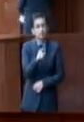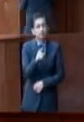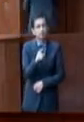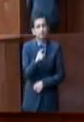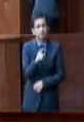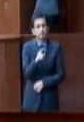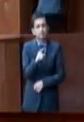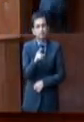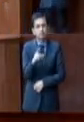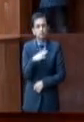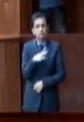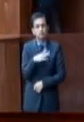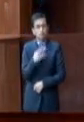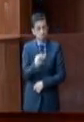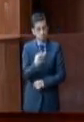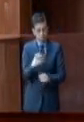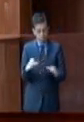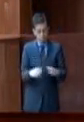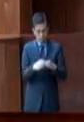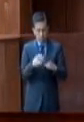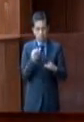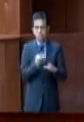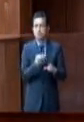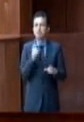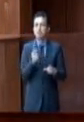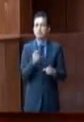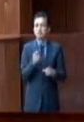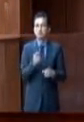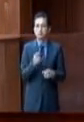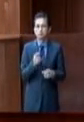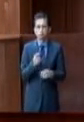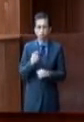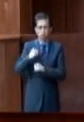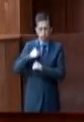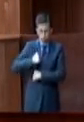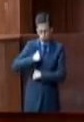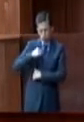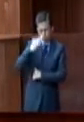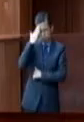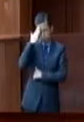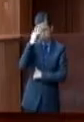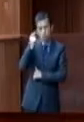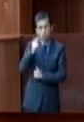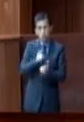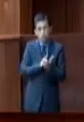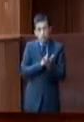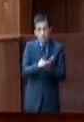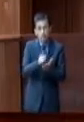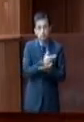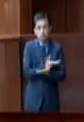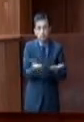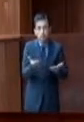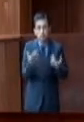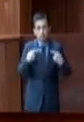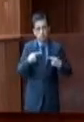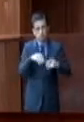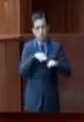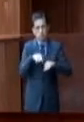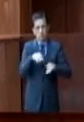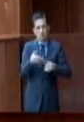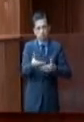de ser un ente titular de derechos colectivos es tres derechos colectivos y por lo mismo